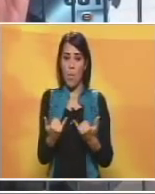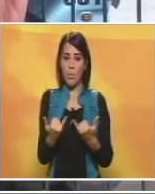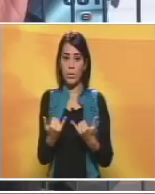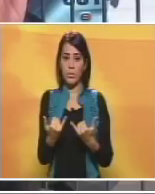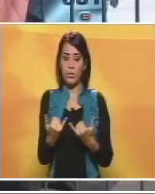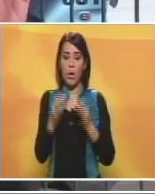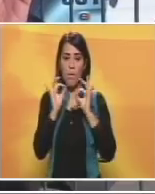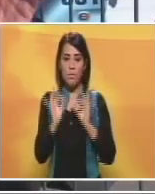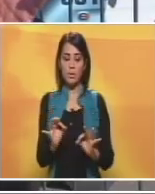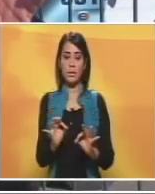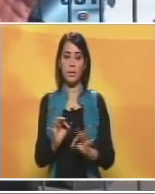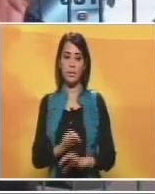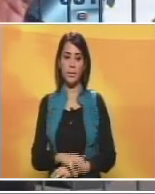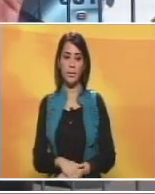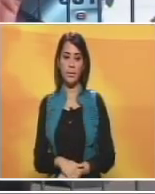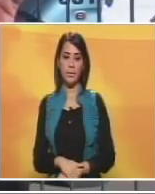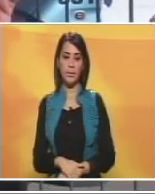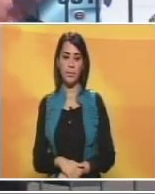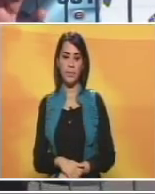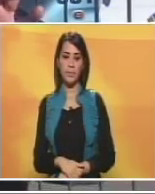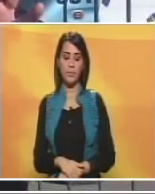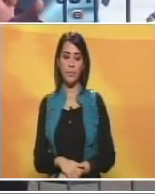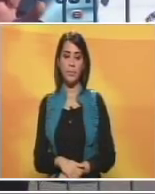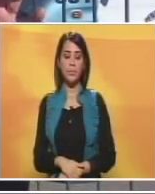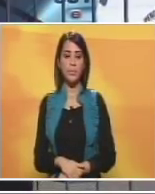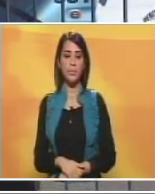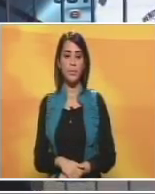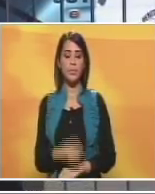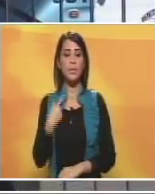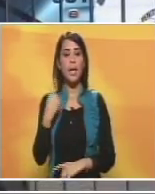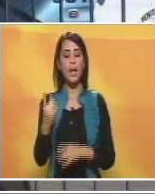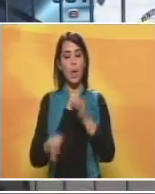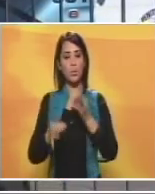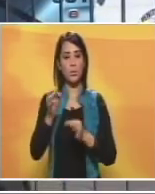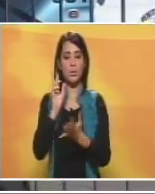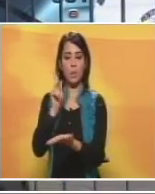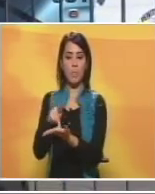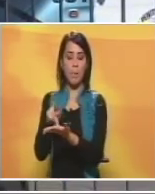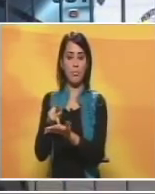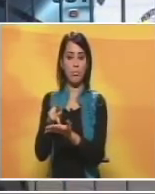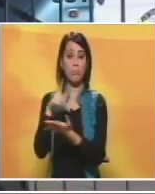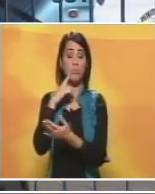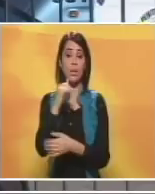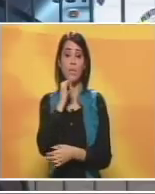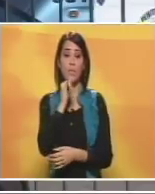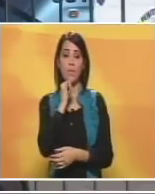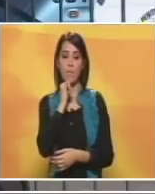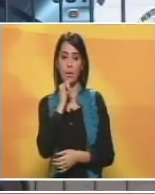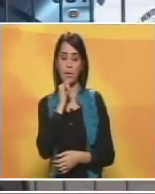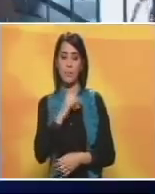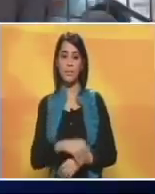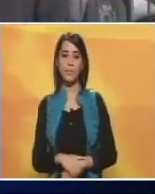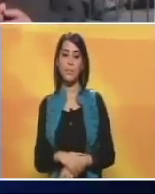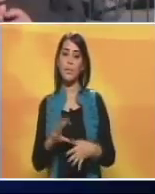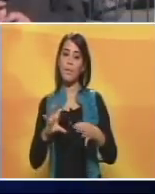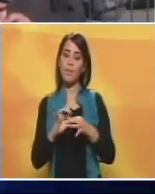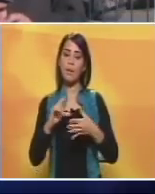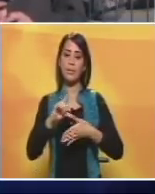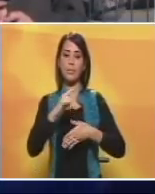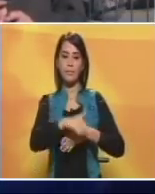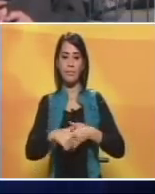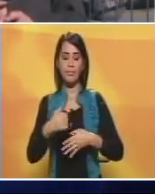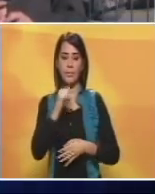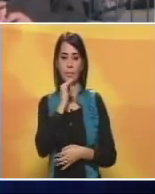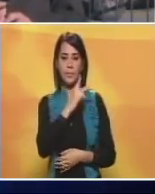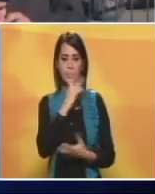podríamos confirmarlo, a la figura del arrepentido aquí ante la justicia. Es un informe para la Alianza Informativa Latinoamericana